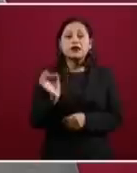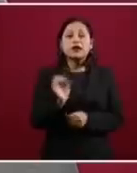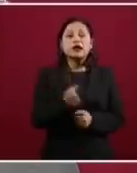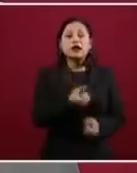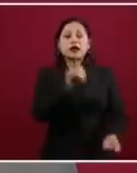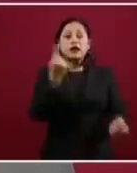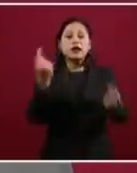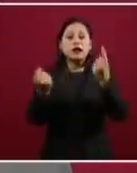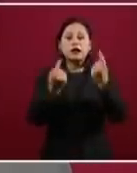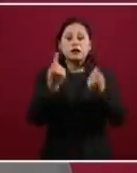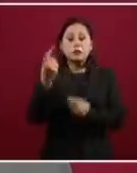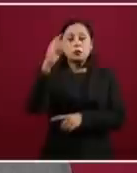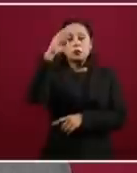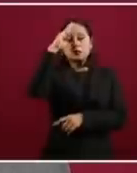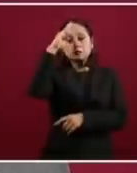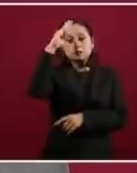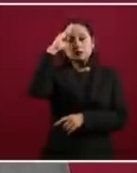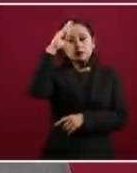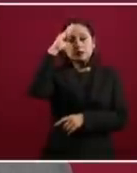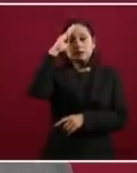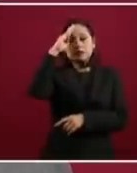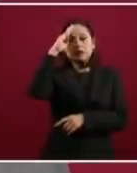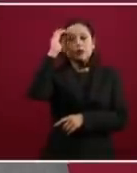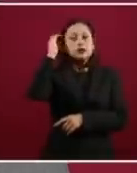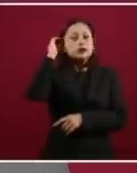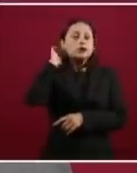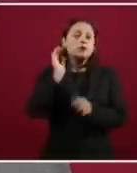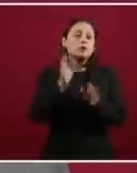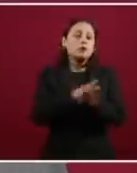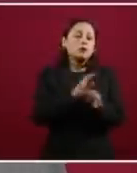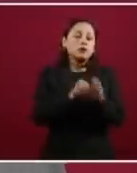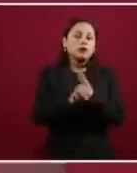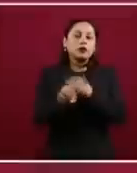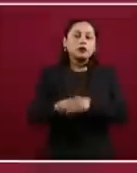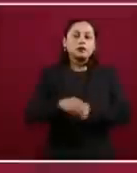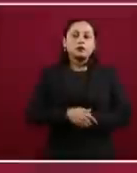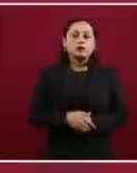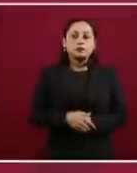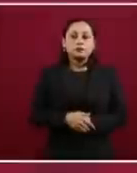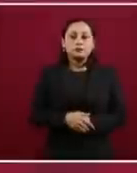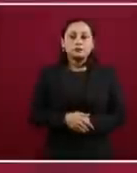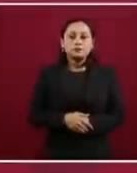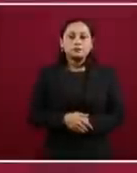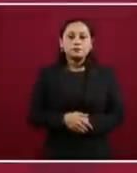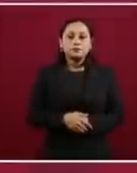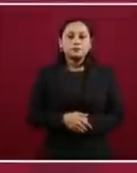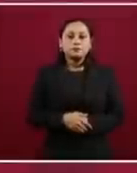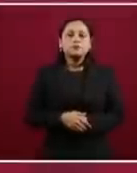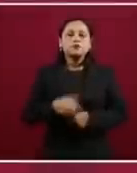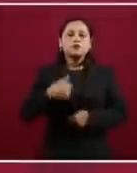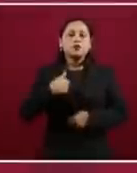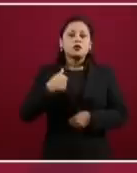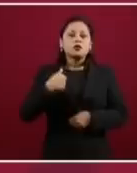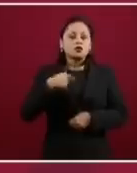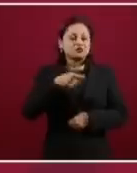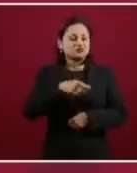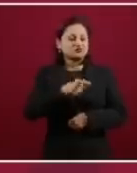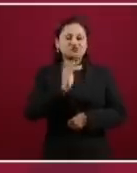voy a parar una obra porque lo que quiero es que me des dinero.